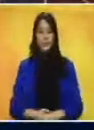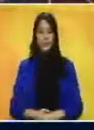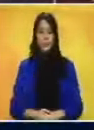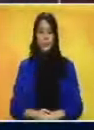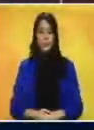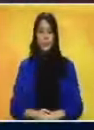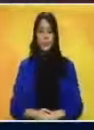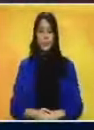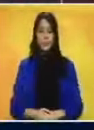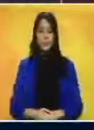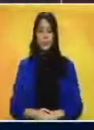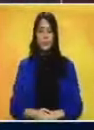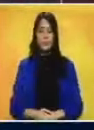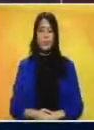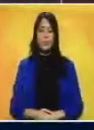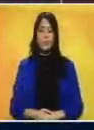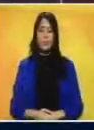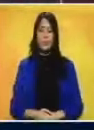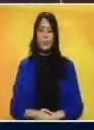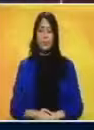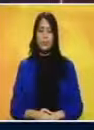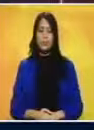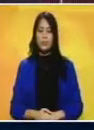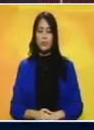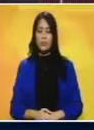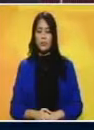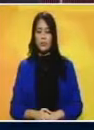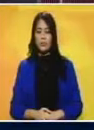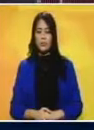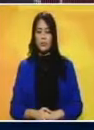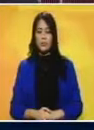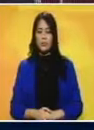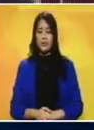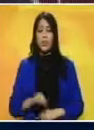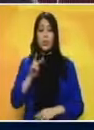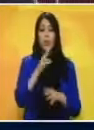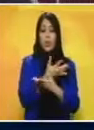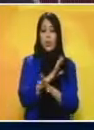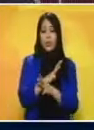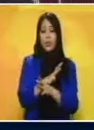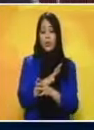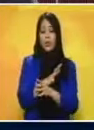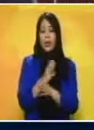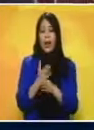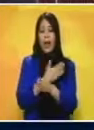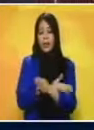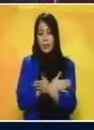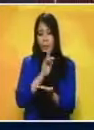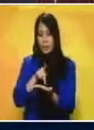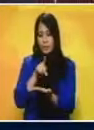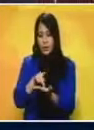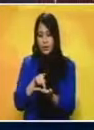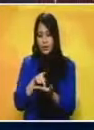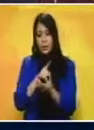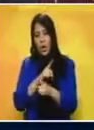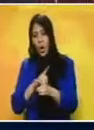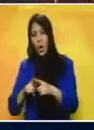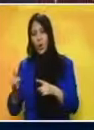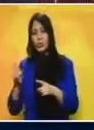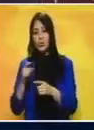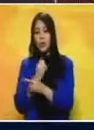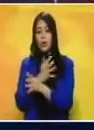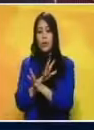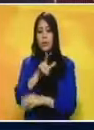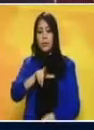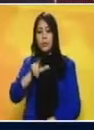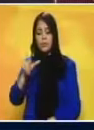La sub-17 clasificó al Mundial, solamente dos jugadores habían debutado en primera división. Y los otros jugadores